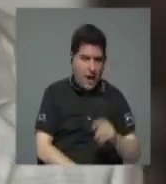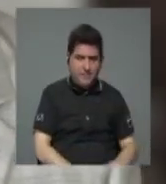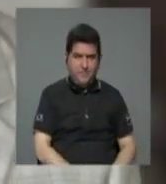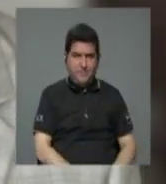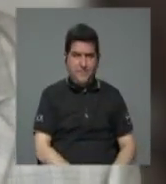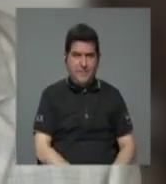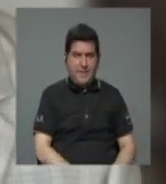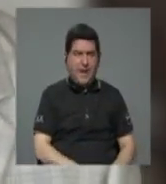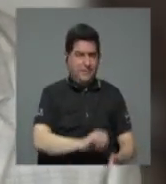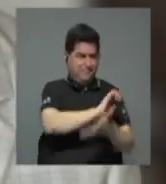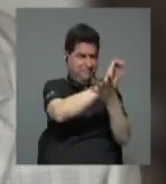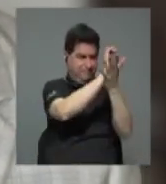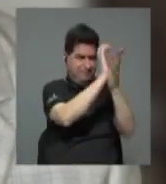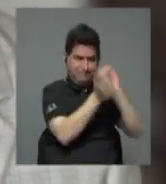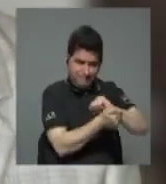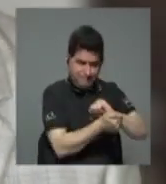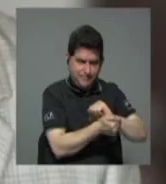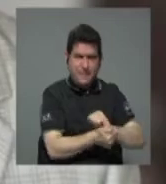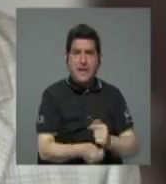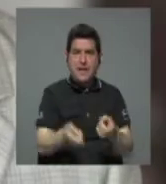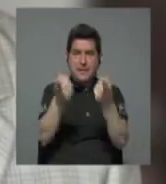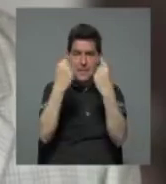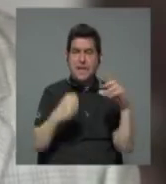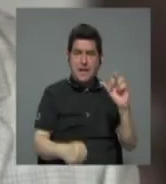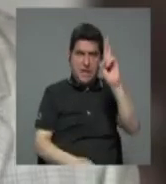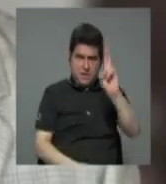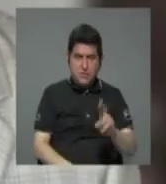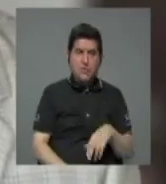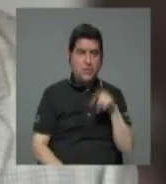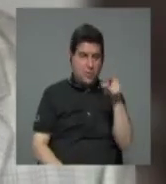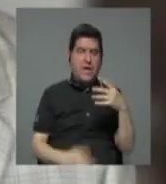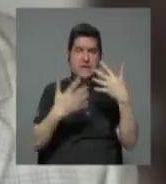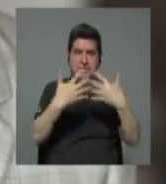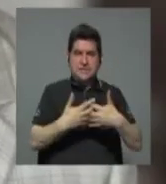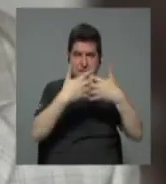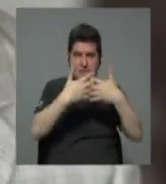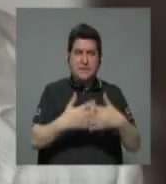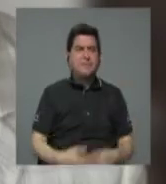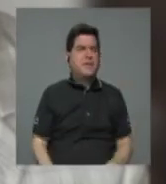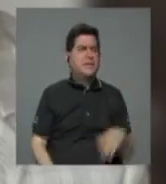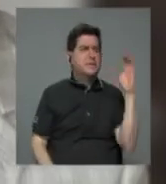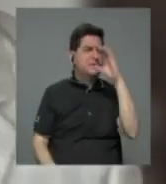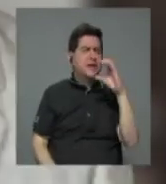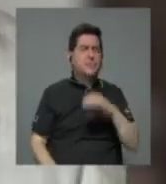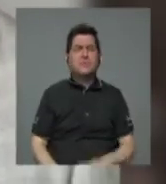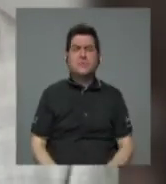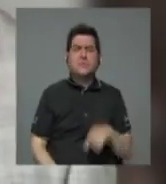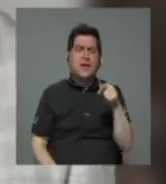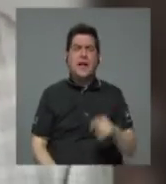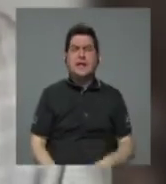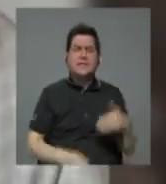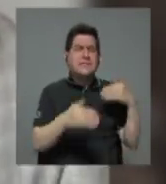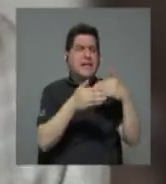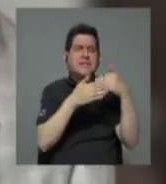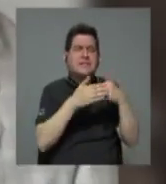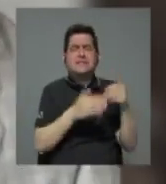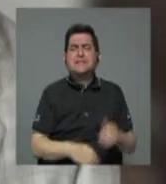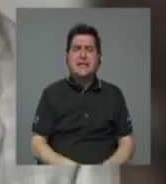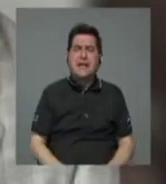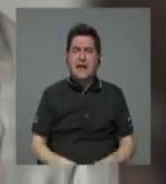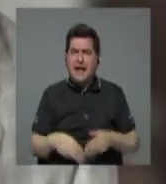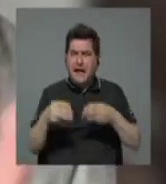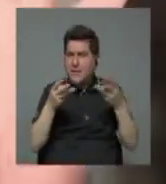el traslado hacia Costa Rica de estas empresas que están buscando el nearshoring, y otro